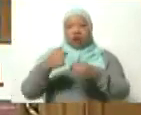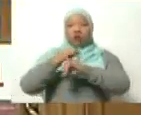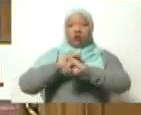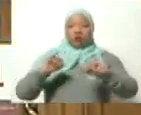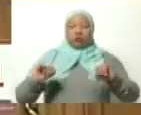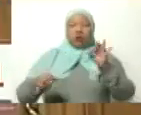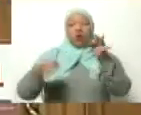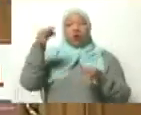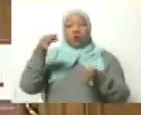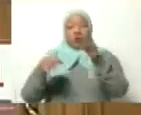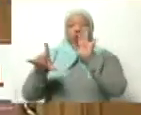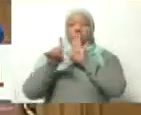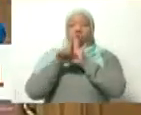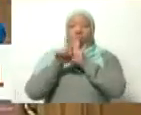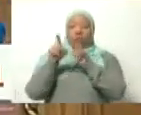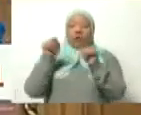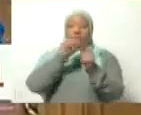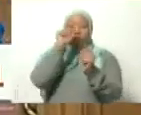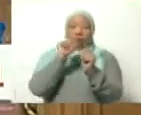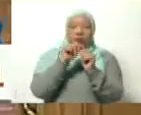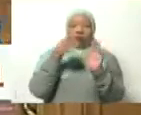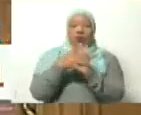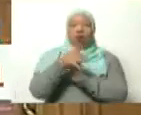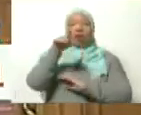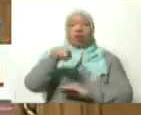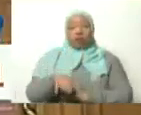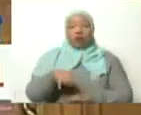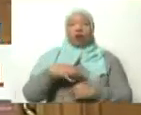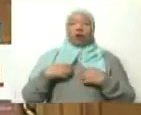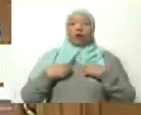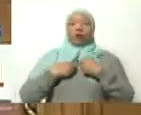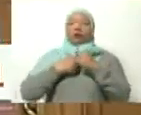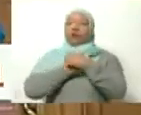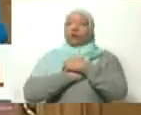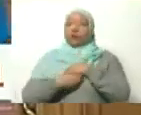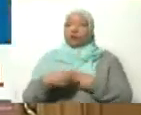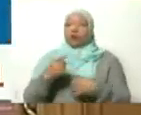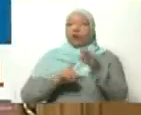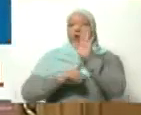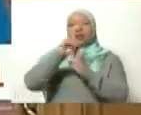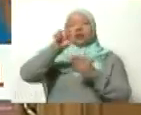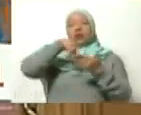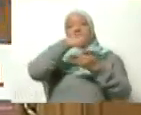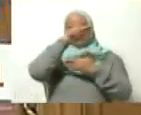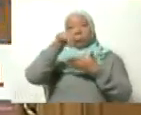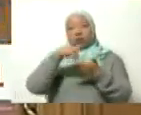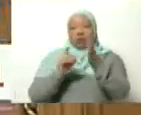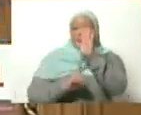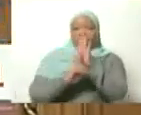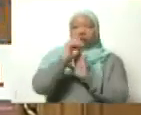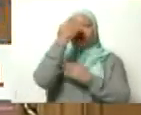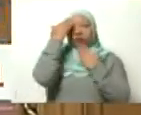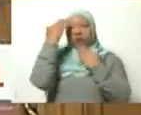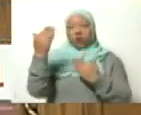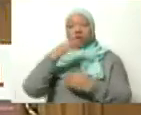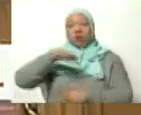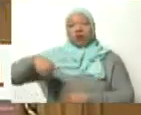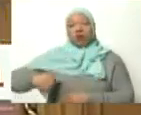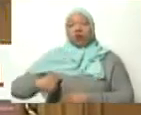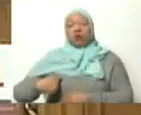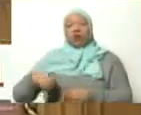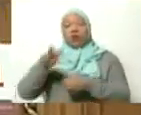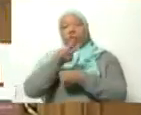Tributaria e impulsor también del desarrollo nacional. Saludo a los viceministros